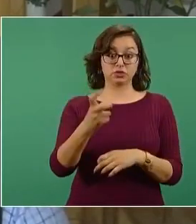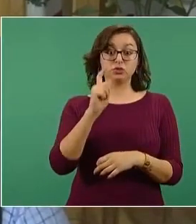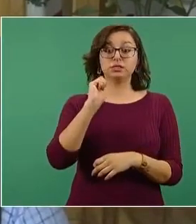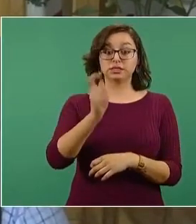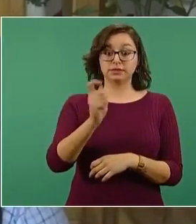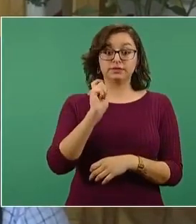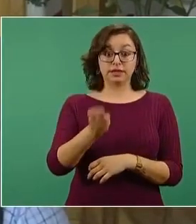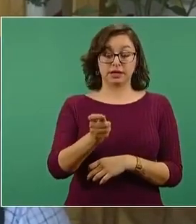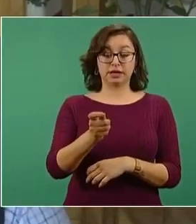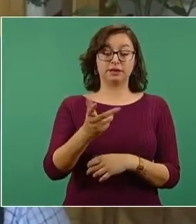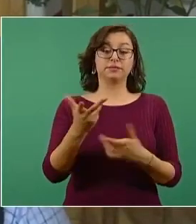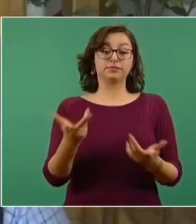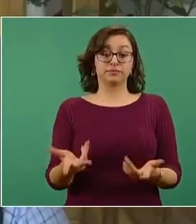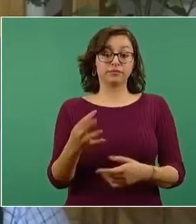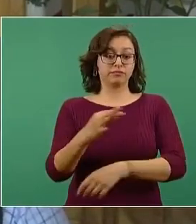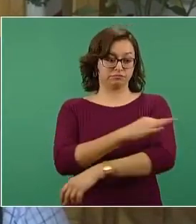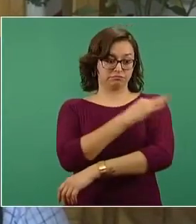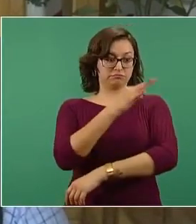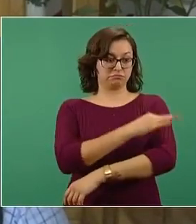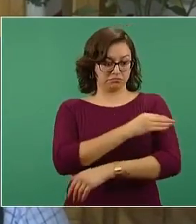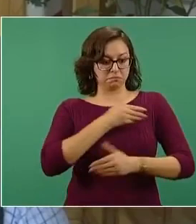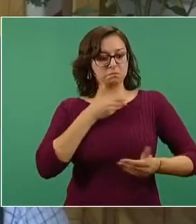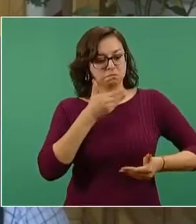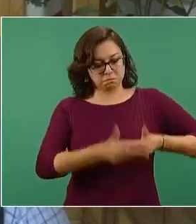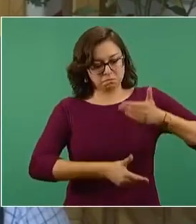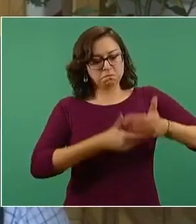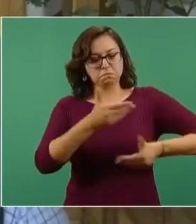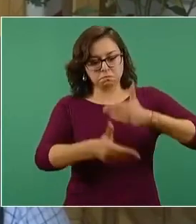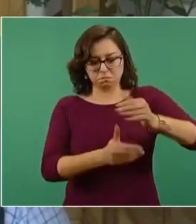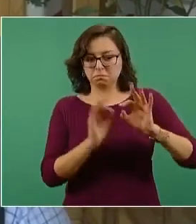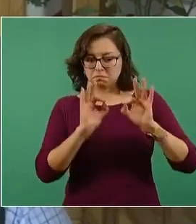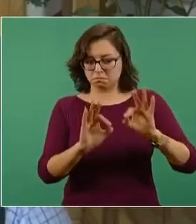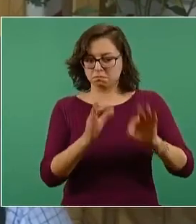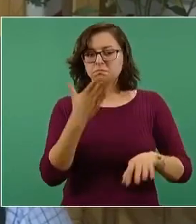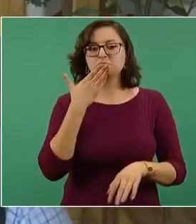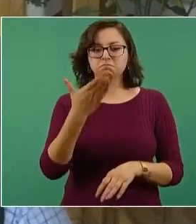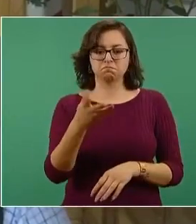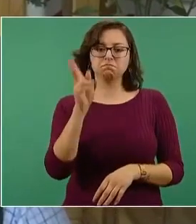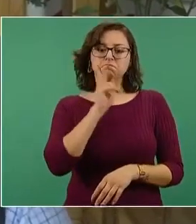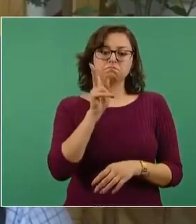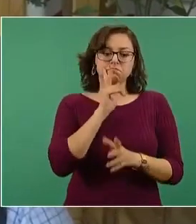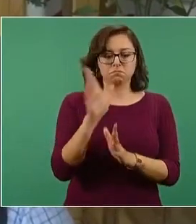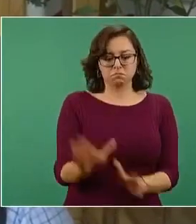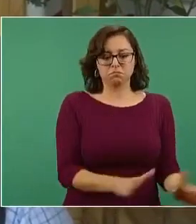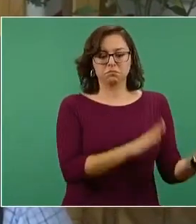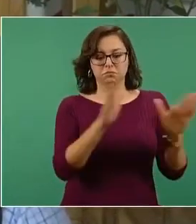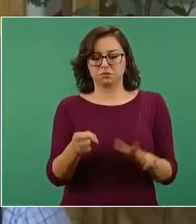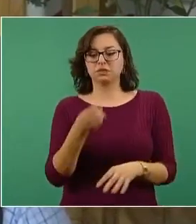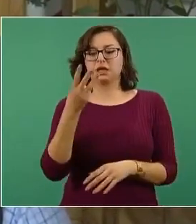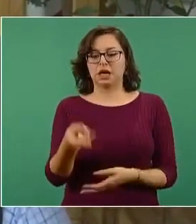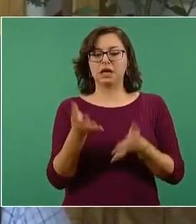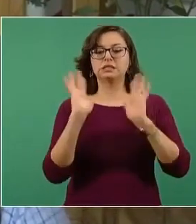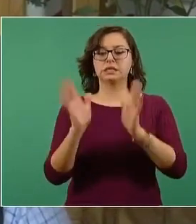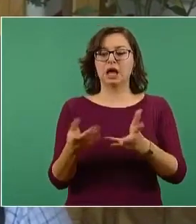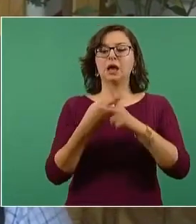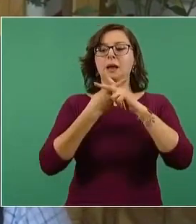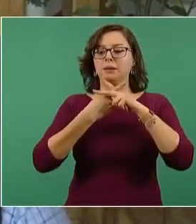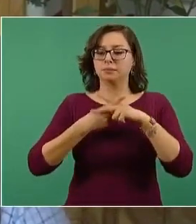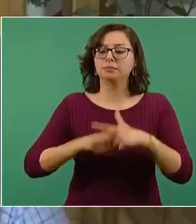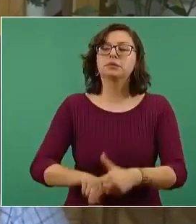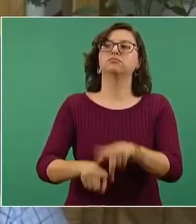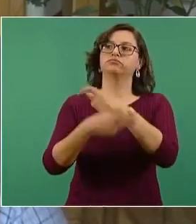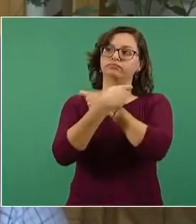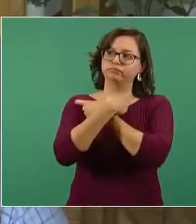las vacunas que tenían un avance importante y predefinido de sus ensayos fase 3 pudieran entonces ya salir